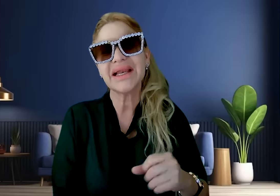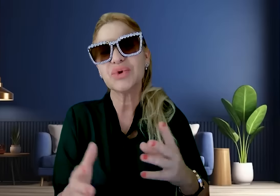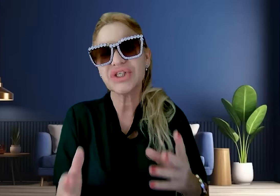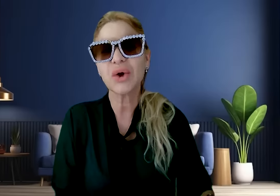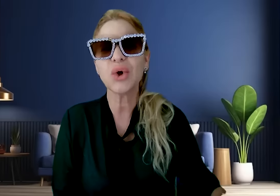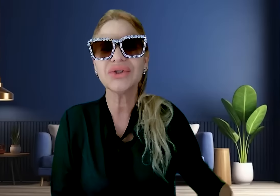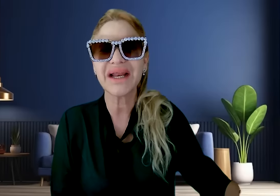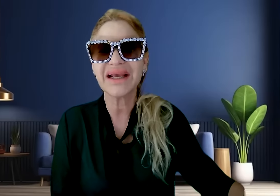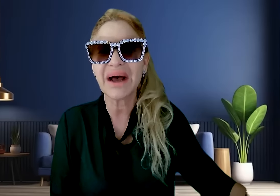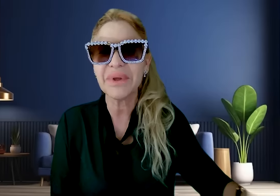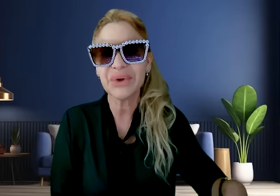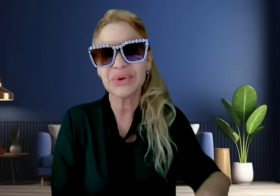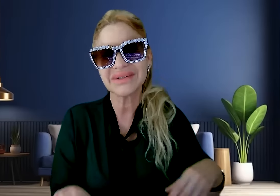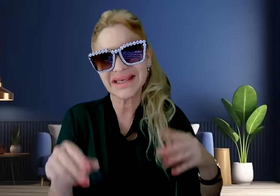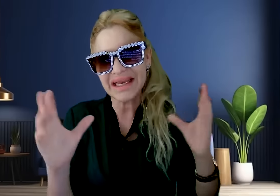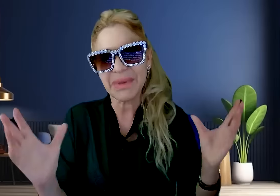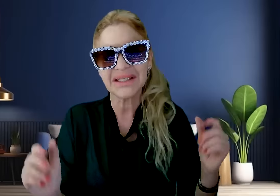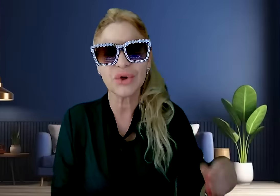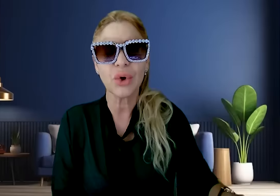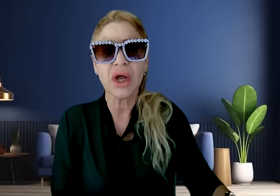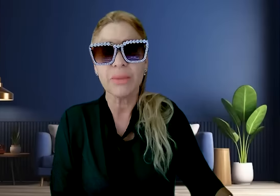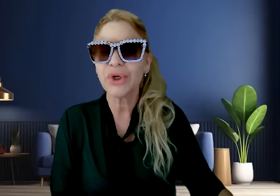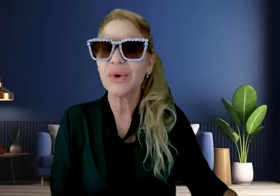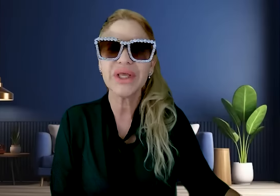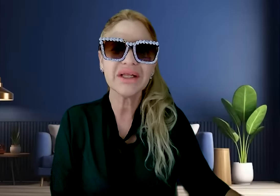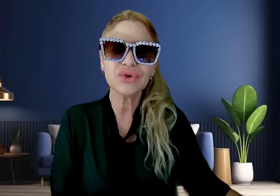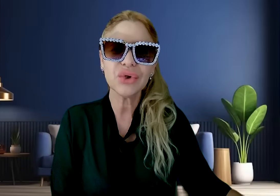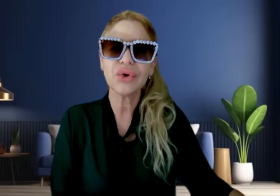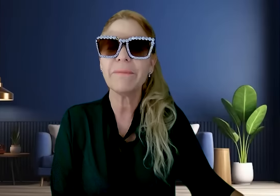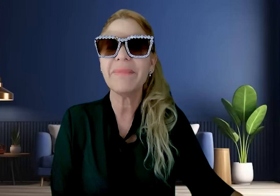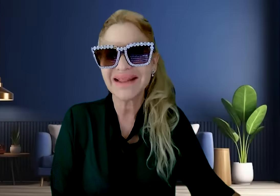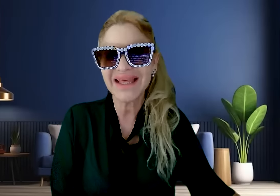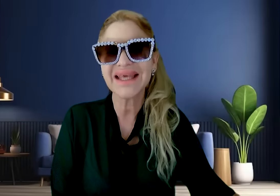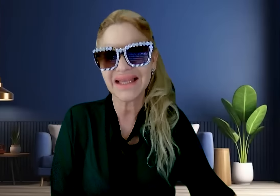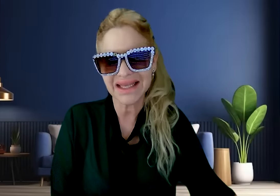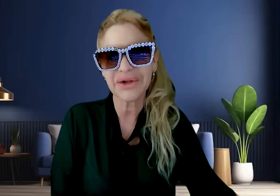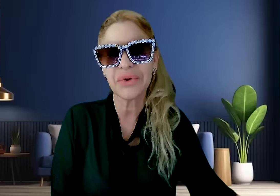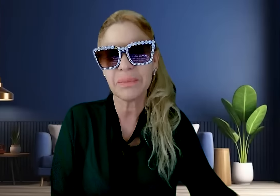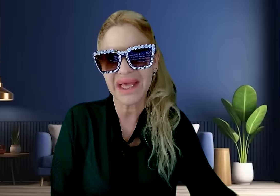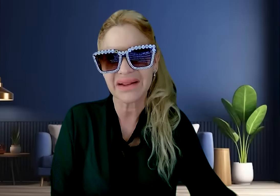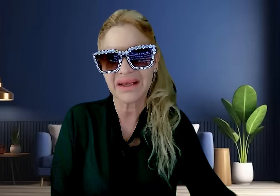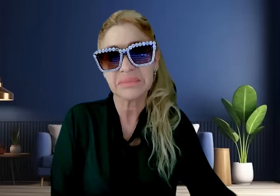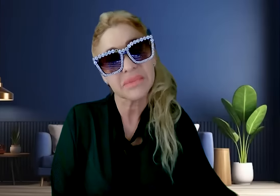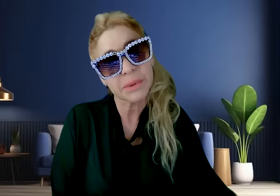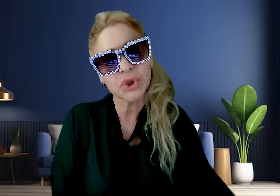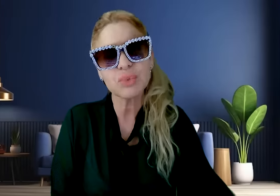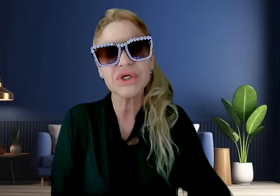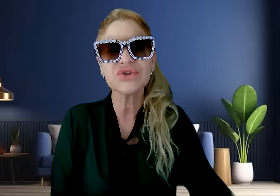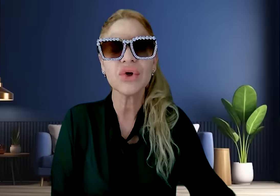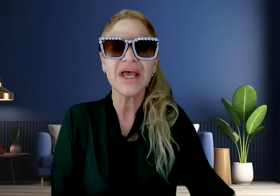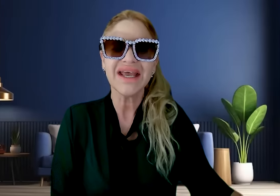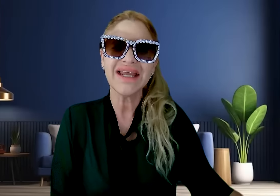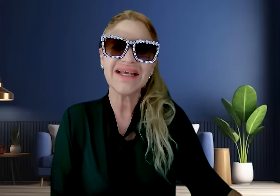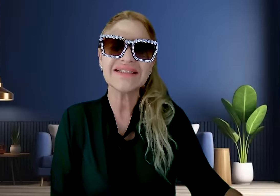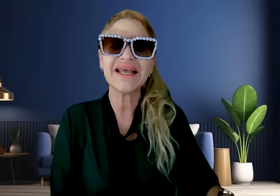en la lucha contra el cambio climático, porque lo quieren todo verde, que te quiero verde. Y por